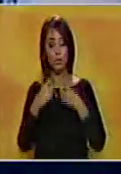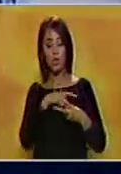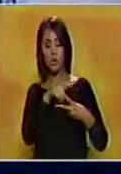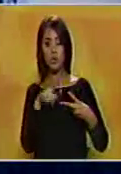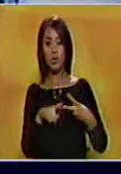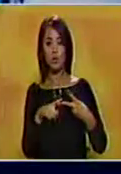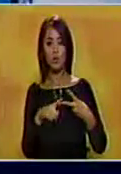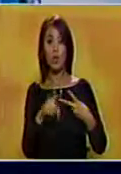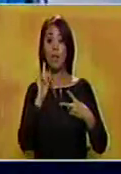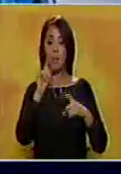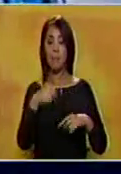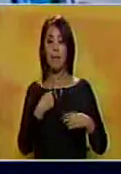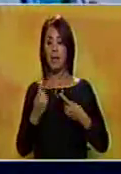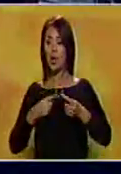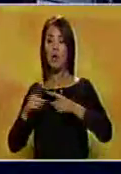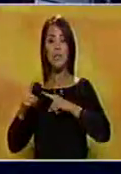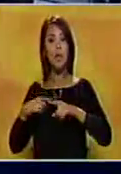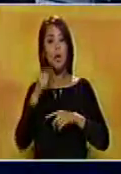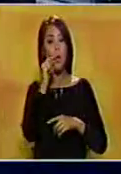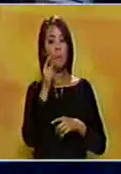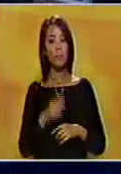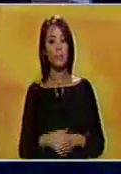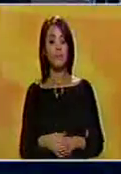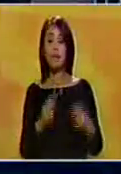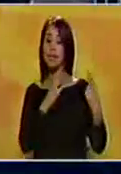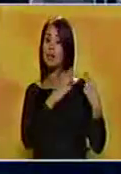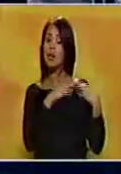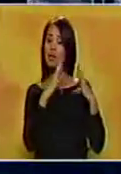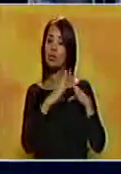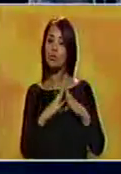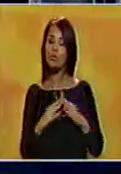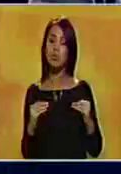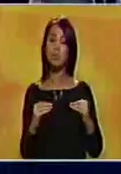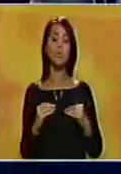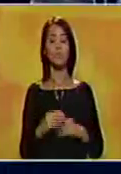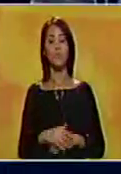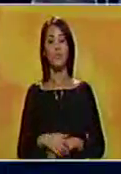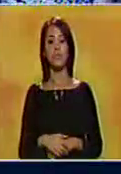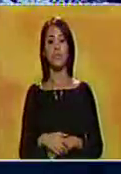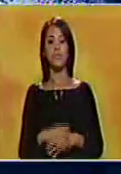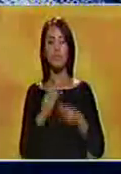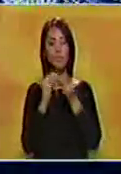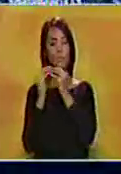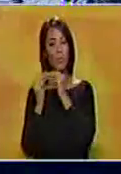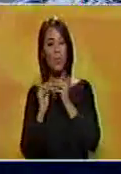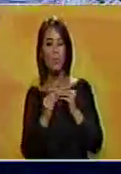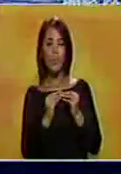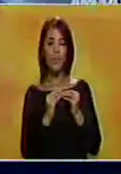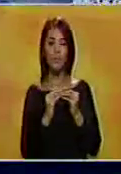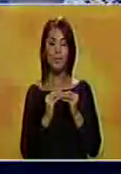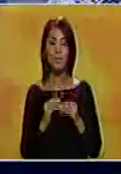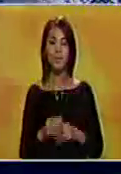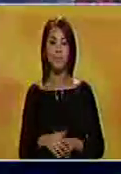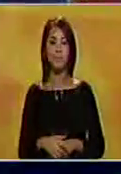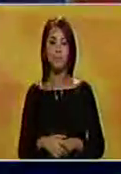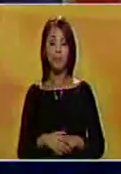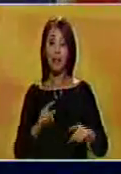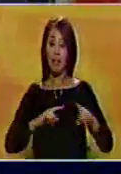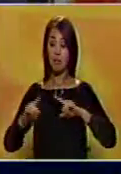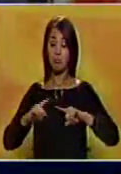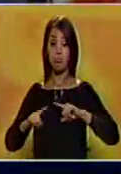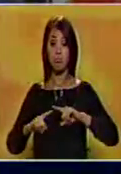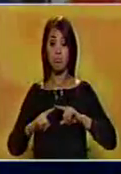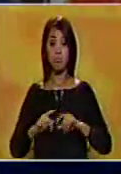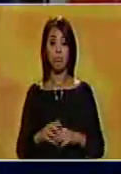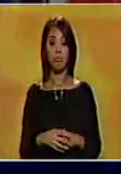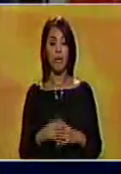mi manager, y que ha estado encargado de todo lo que ha sido la realización de esta producción. Estoy haciendo el disco